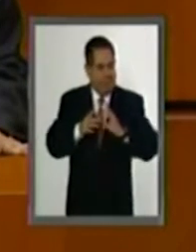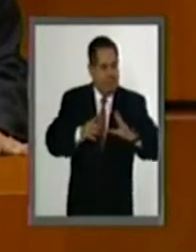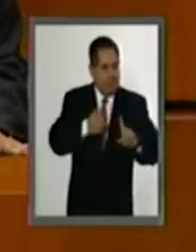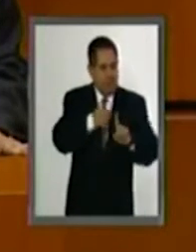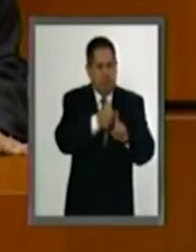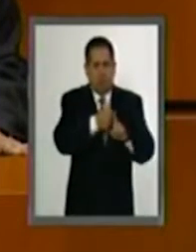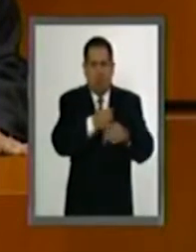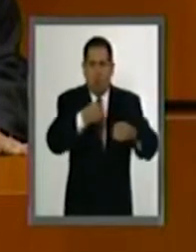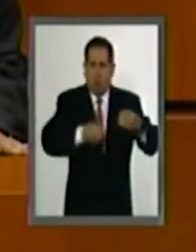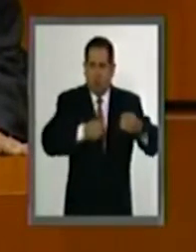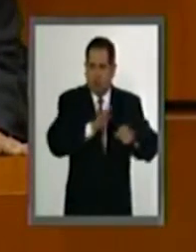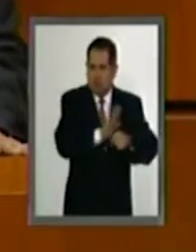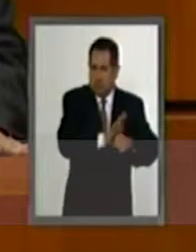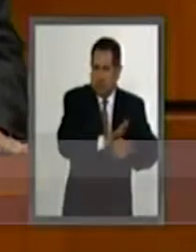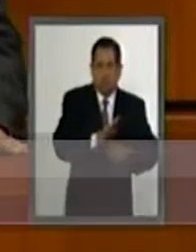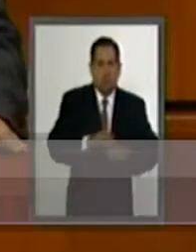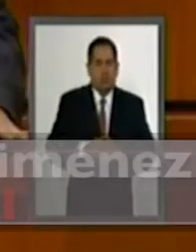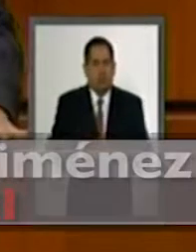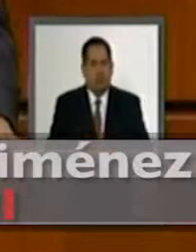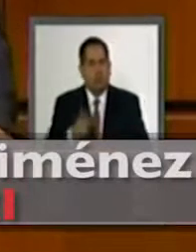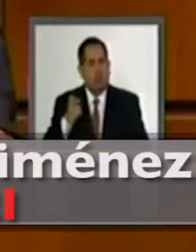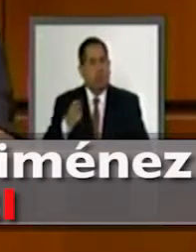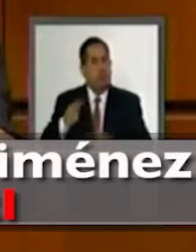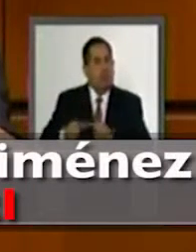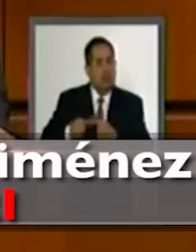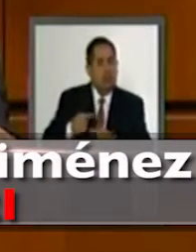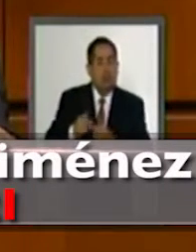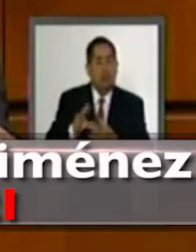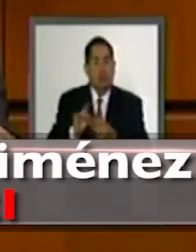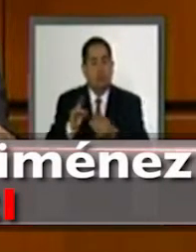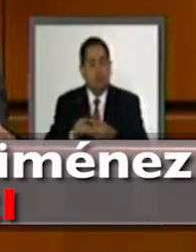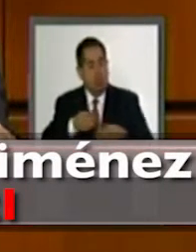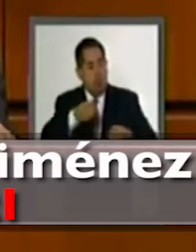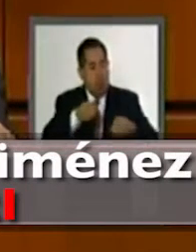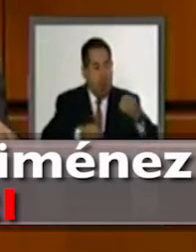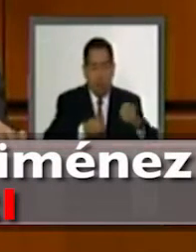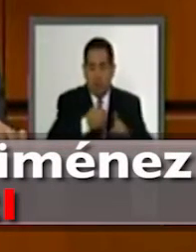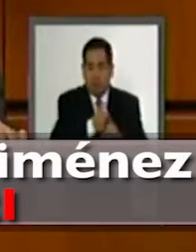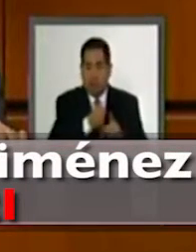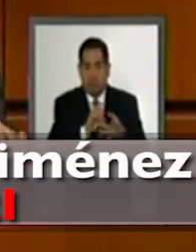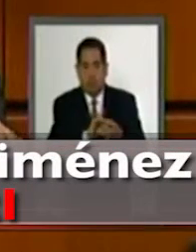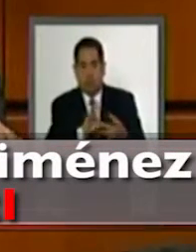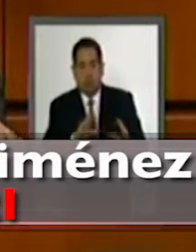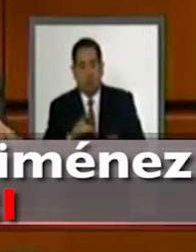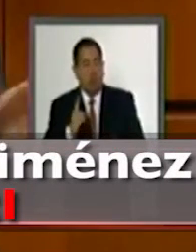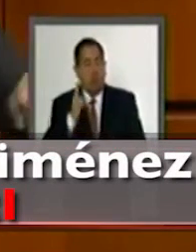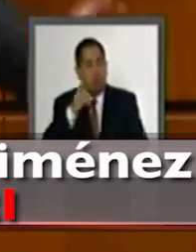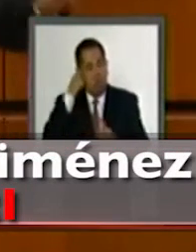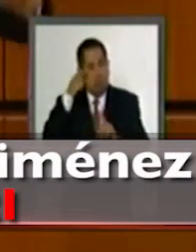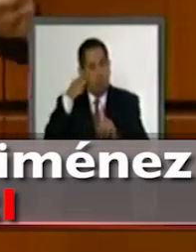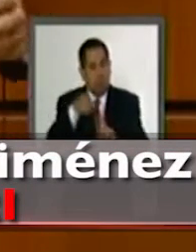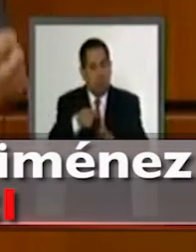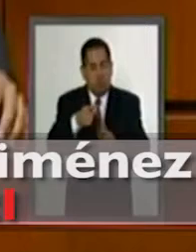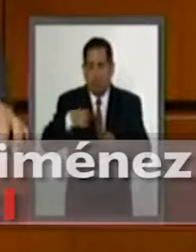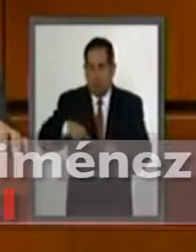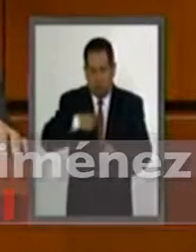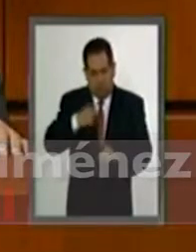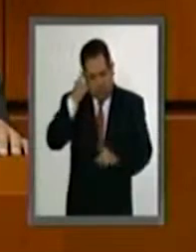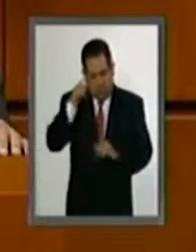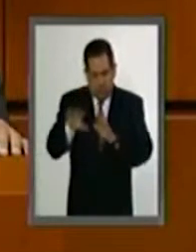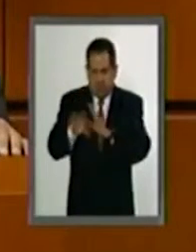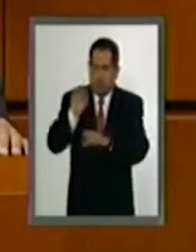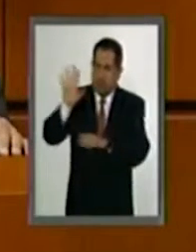arturo zamora luego entonces la independencia de los jueces uno de estos elementos que rescatamos de la